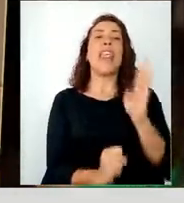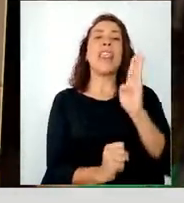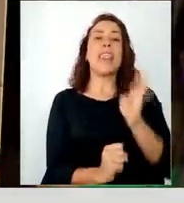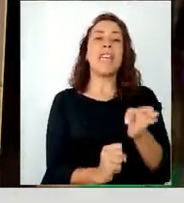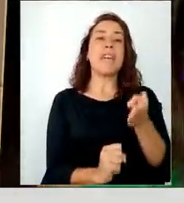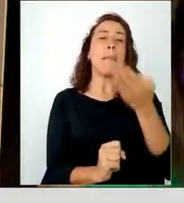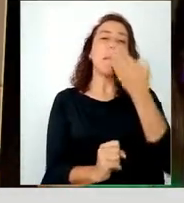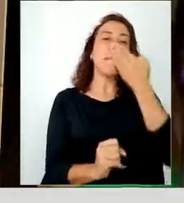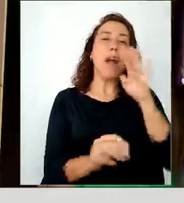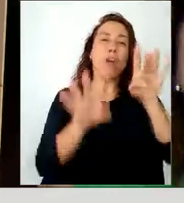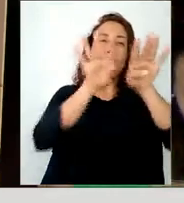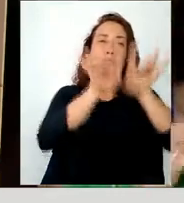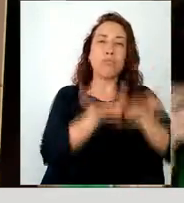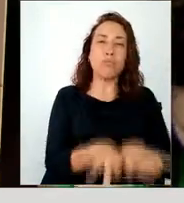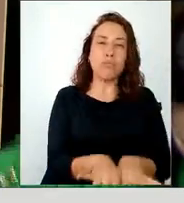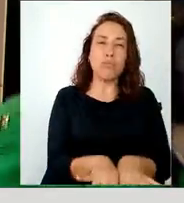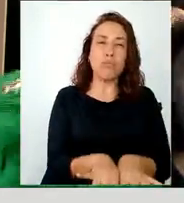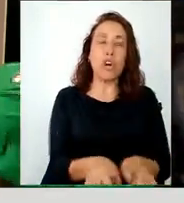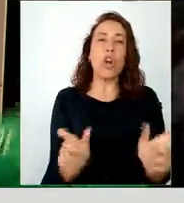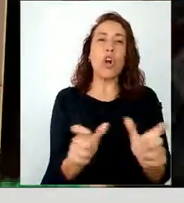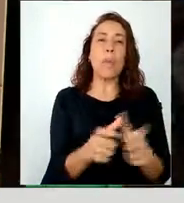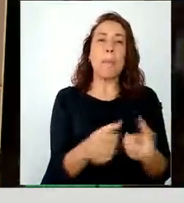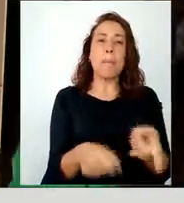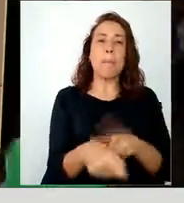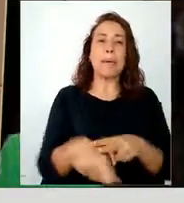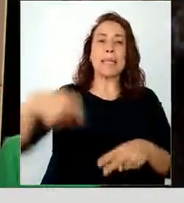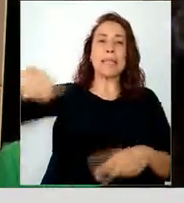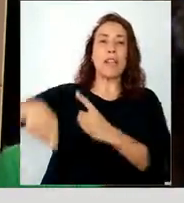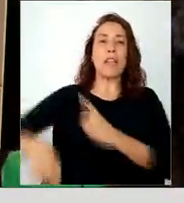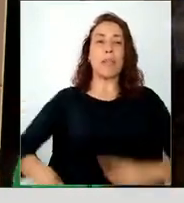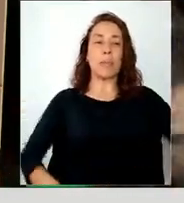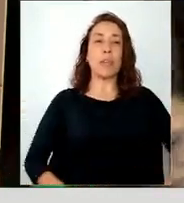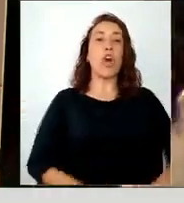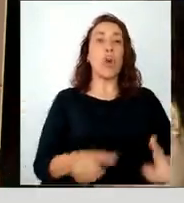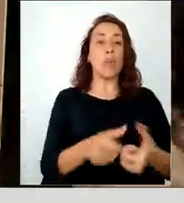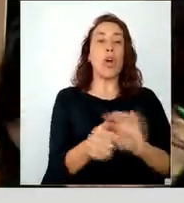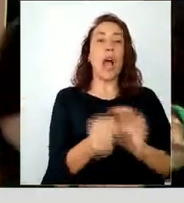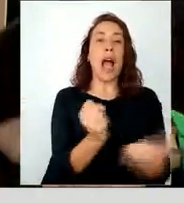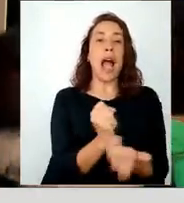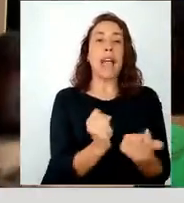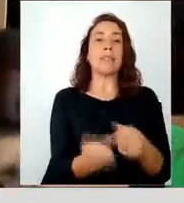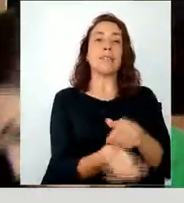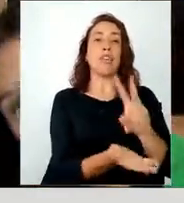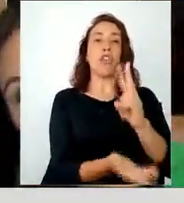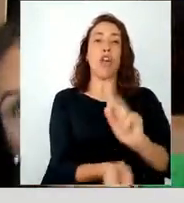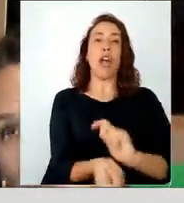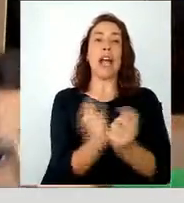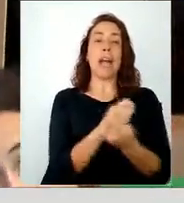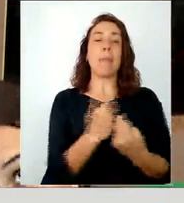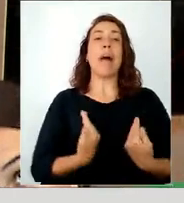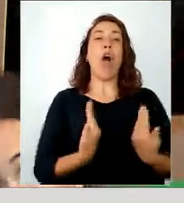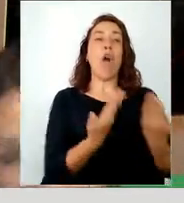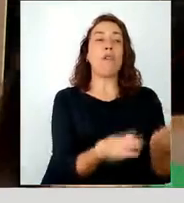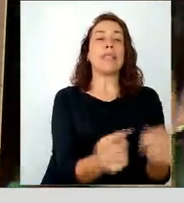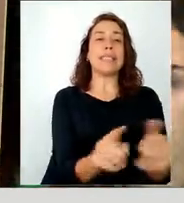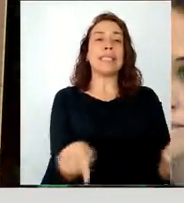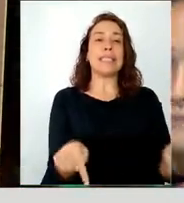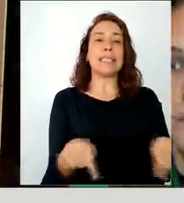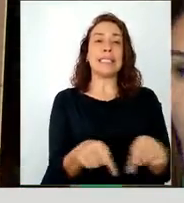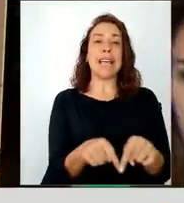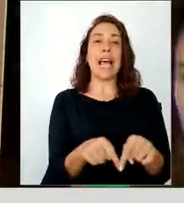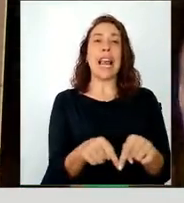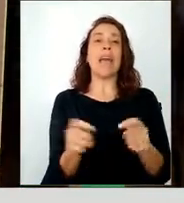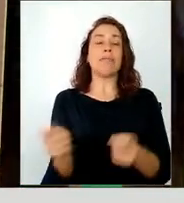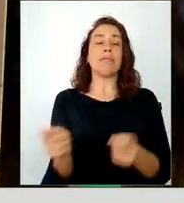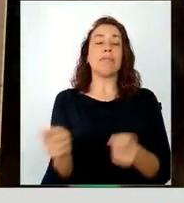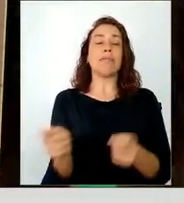en una comisión mixta fue así como la comisión de Hacienda rechazó dos cambios para proponerle a la sala que vayan a una una